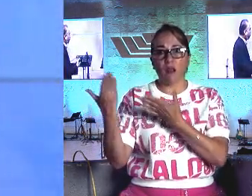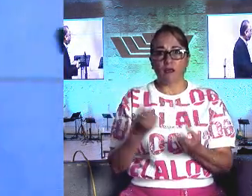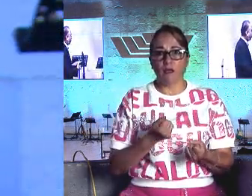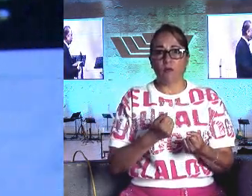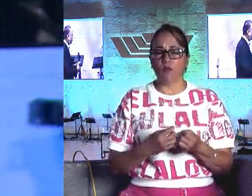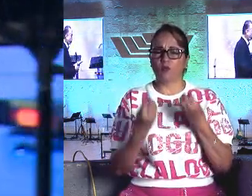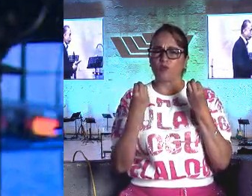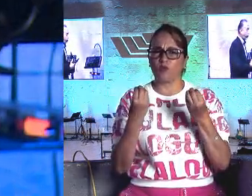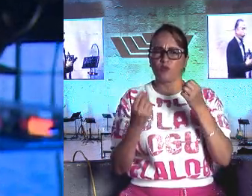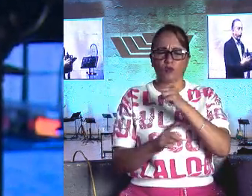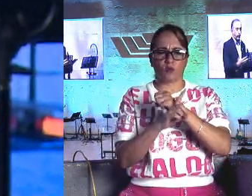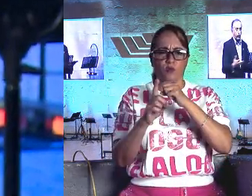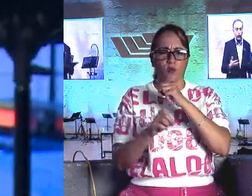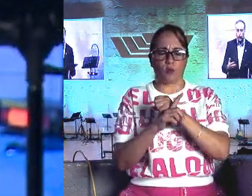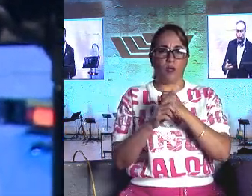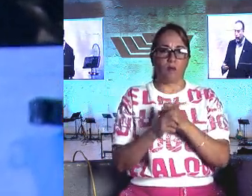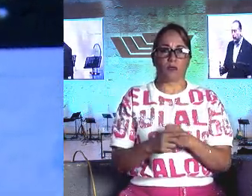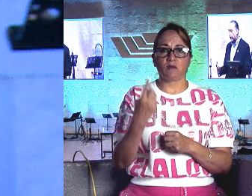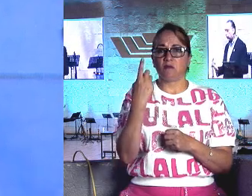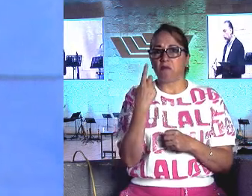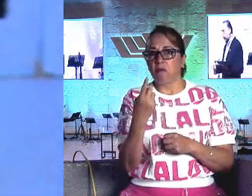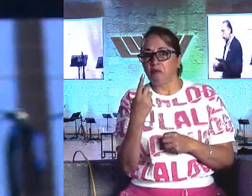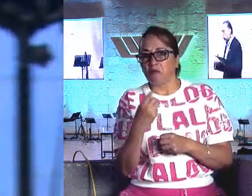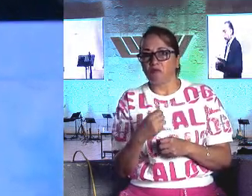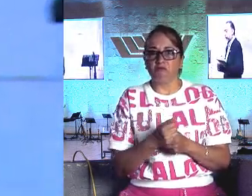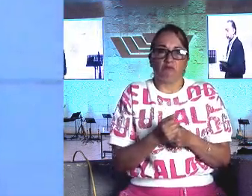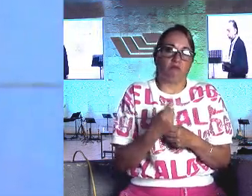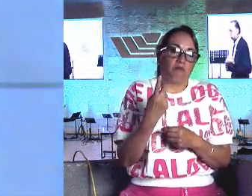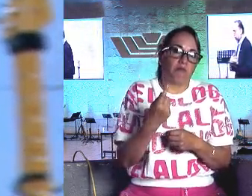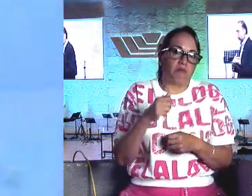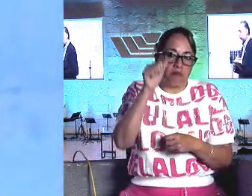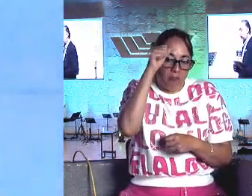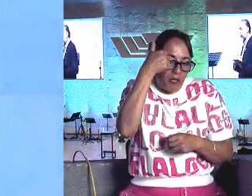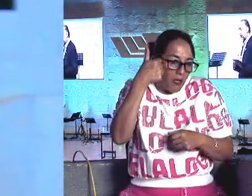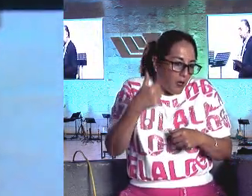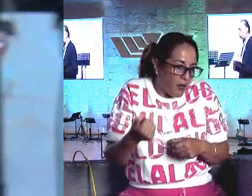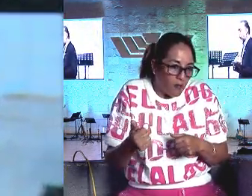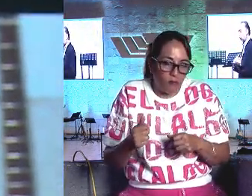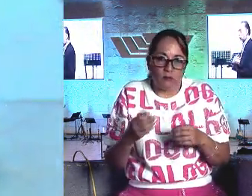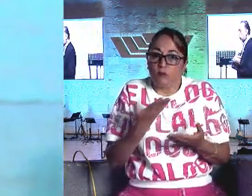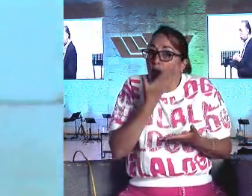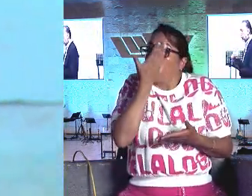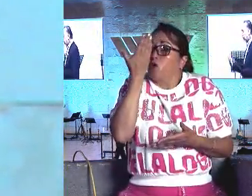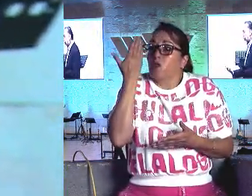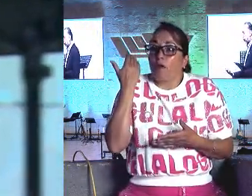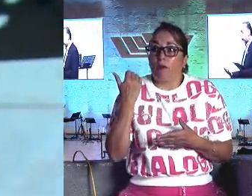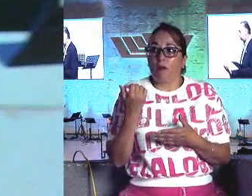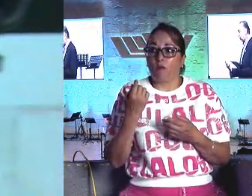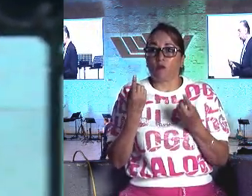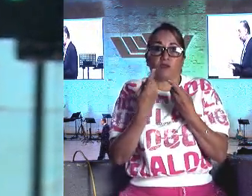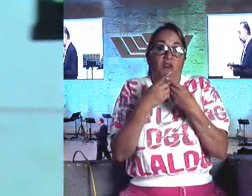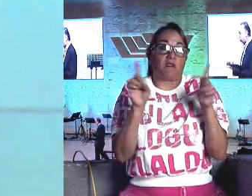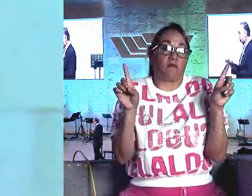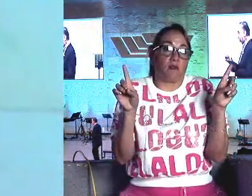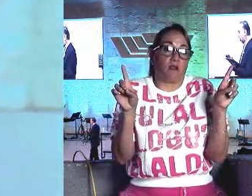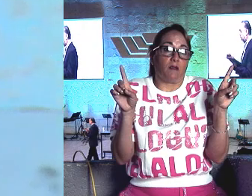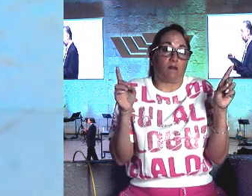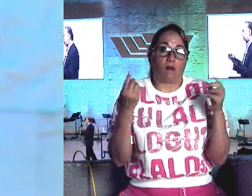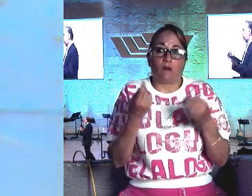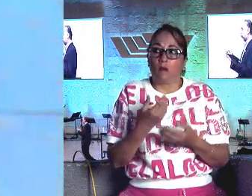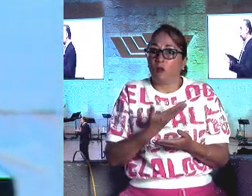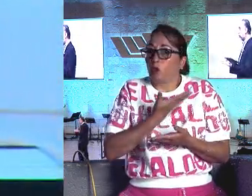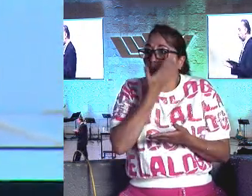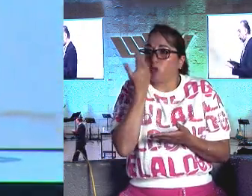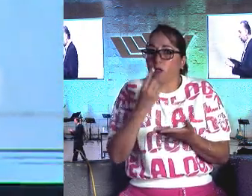un divorcio, otros con un hijo en drogas, uno experimentando un problema fuerte en lo personal, en